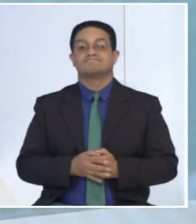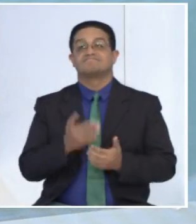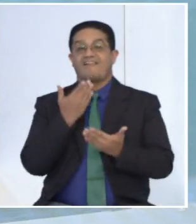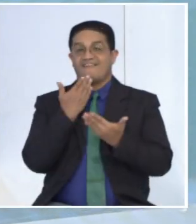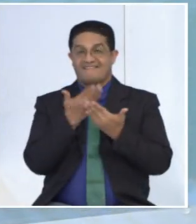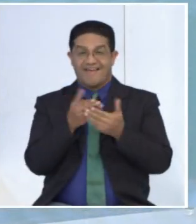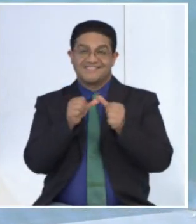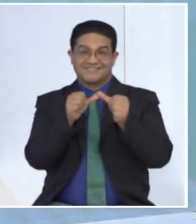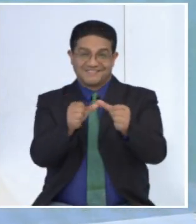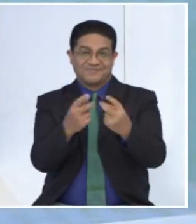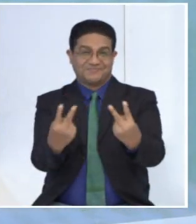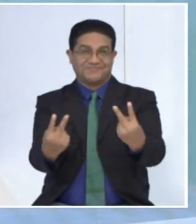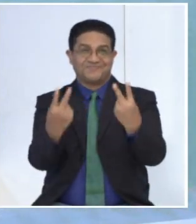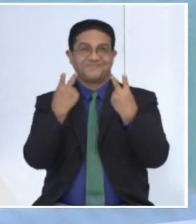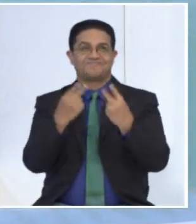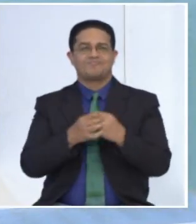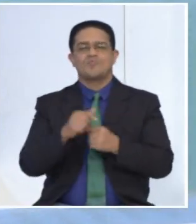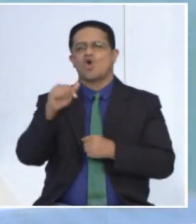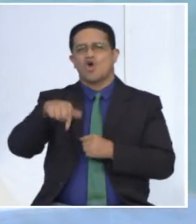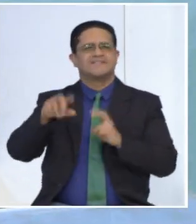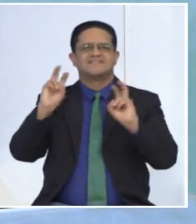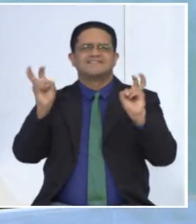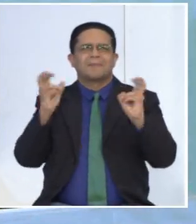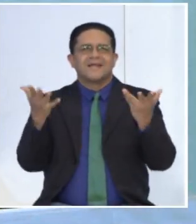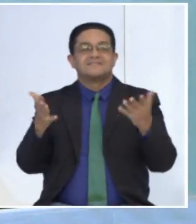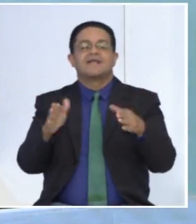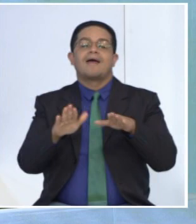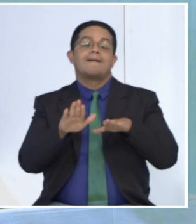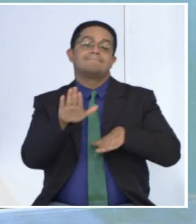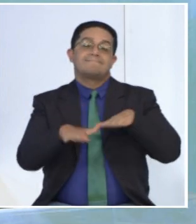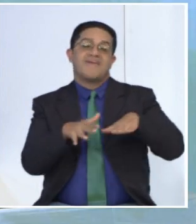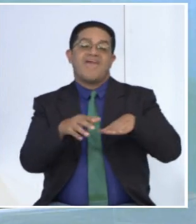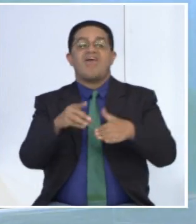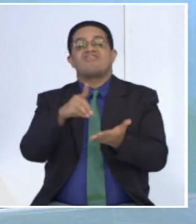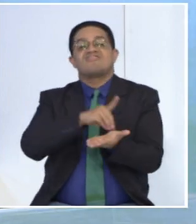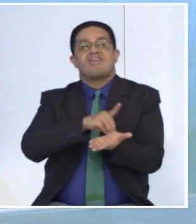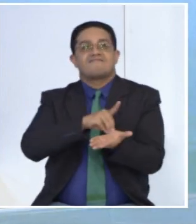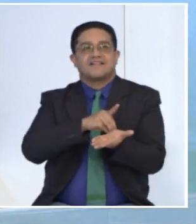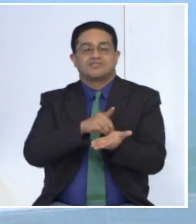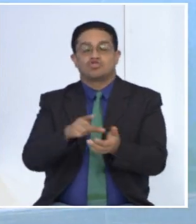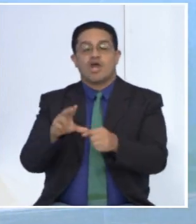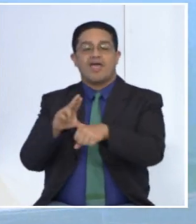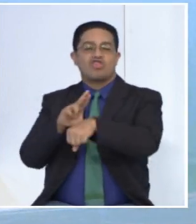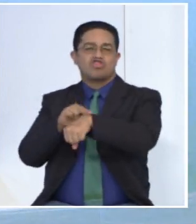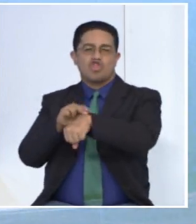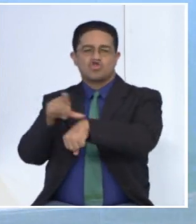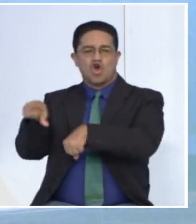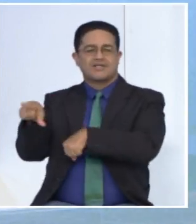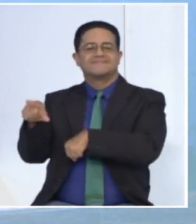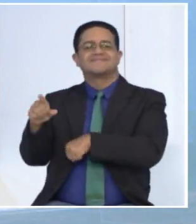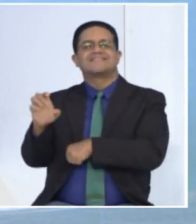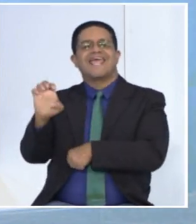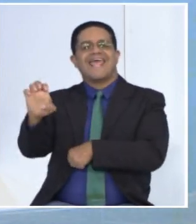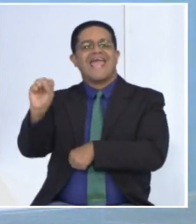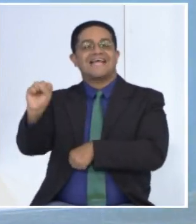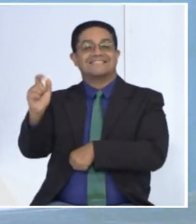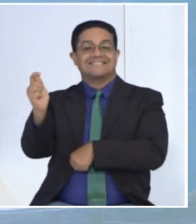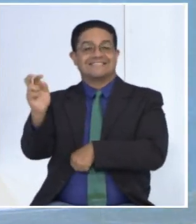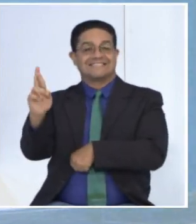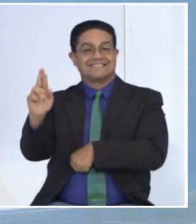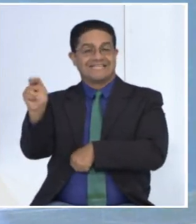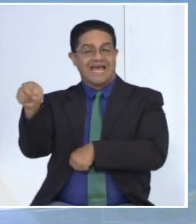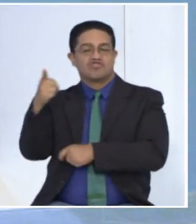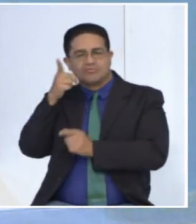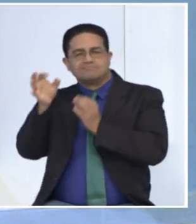Gracias por continuar en nuestra sintonía. Hoy vamos a hablar sobre pie diabético y justamente el doctor José Extraño nos acompaña para hablar sobre